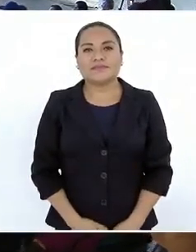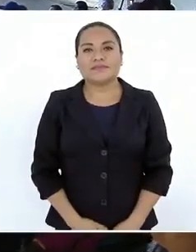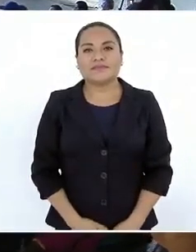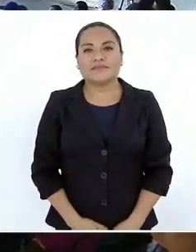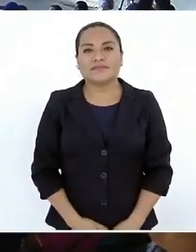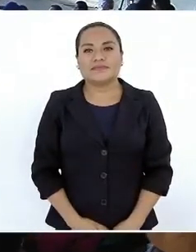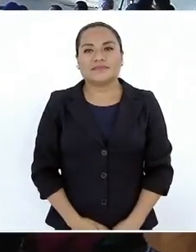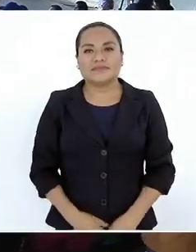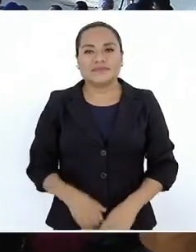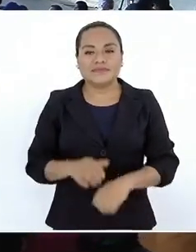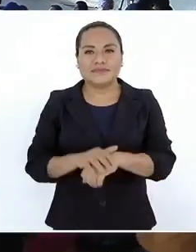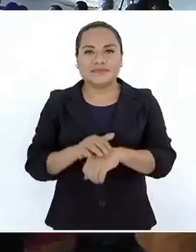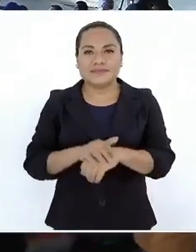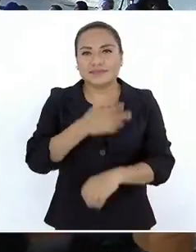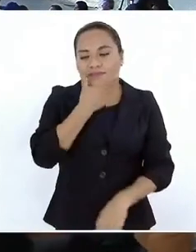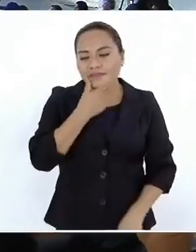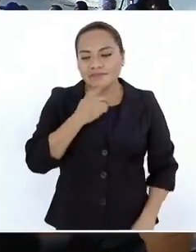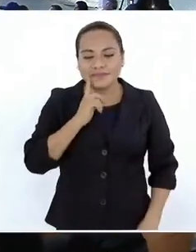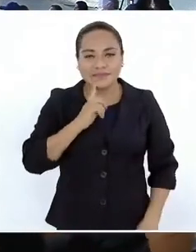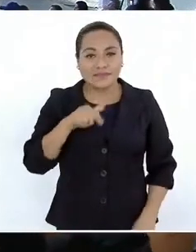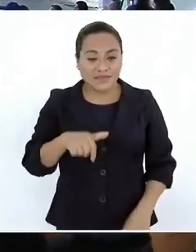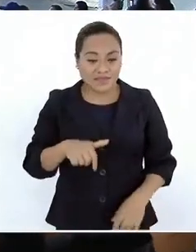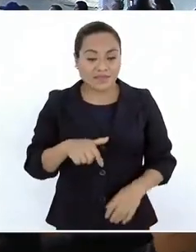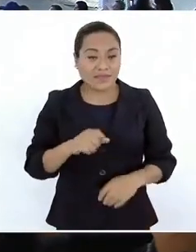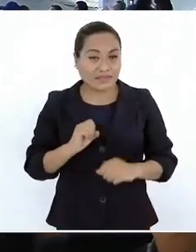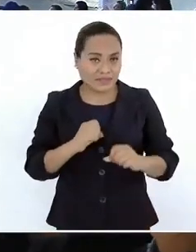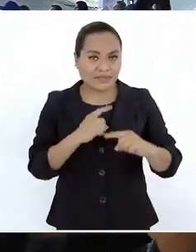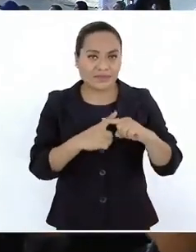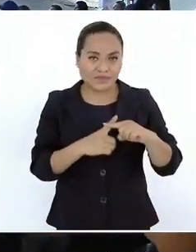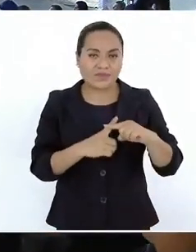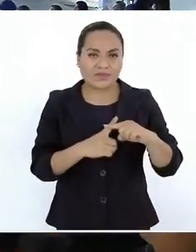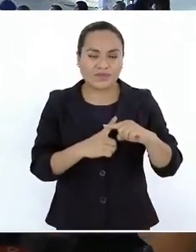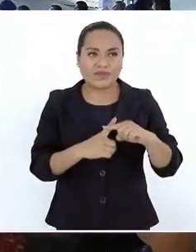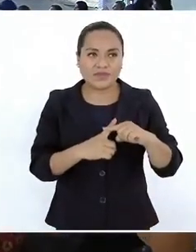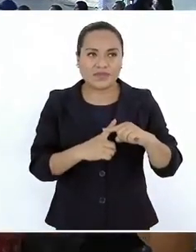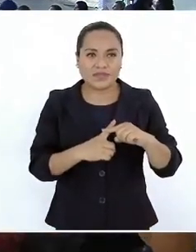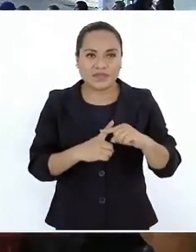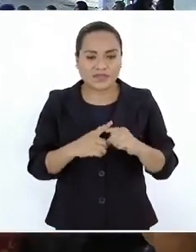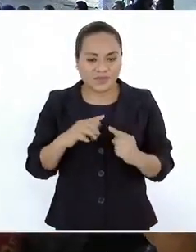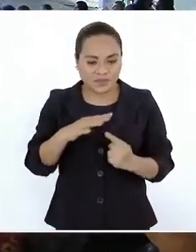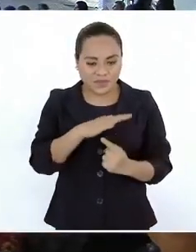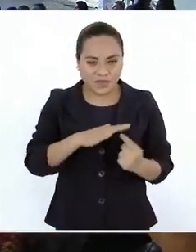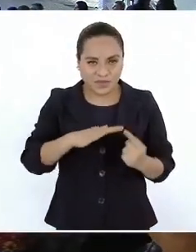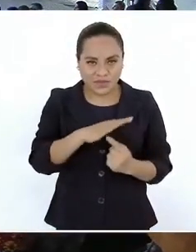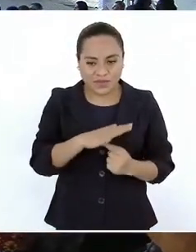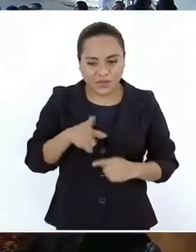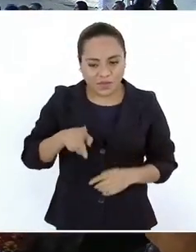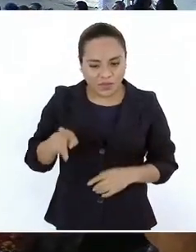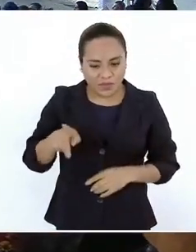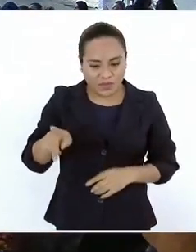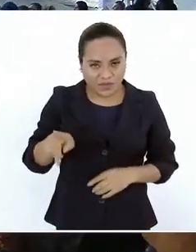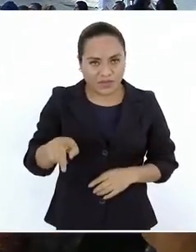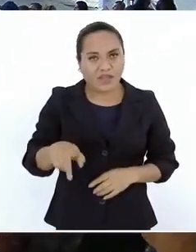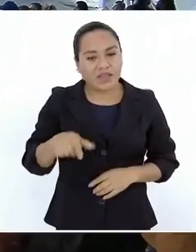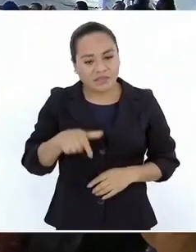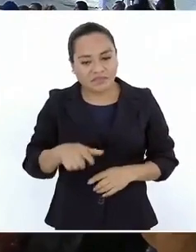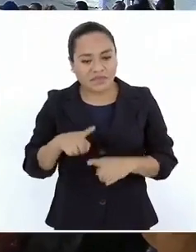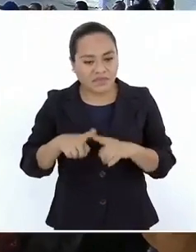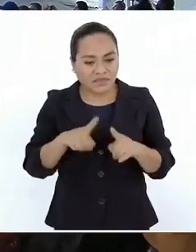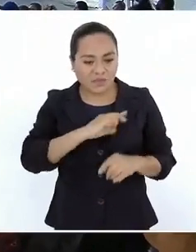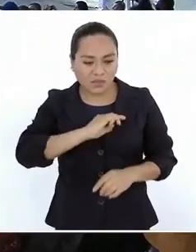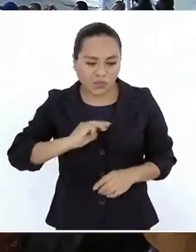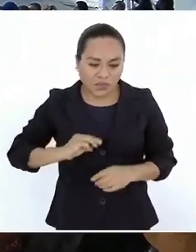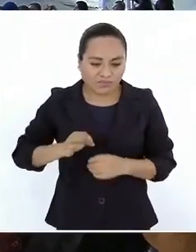Amigas, amigos de Salina Cruz y de comunidades, de pueblos,